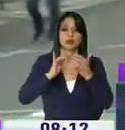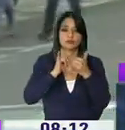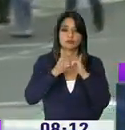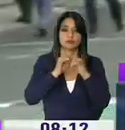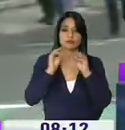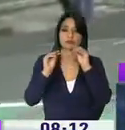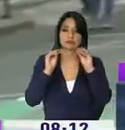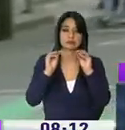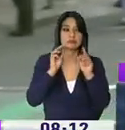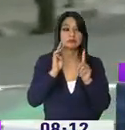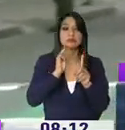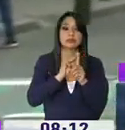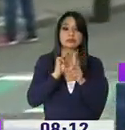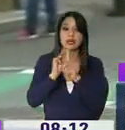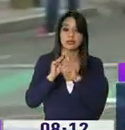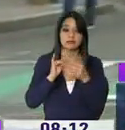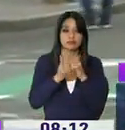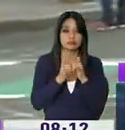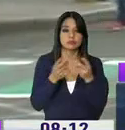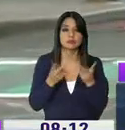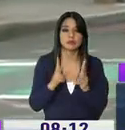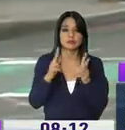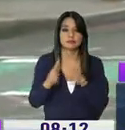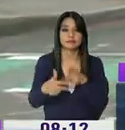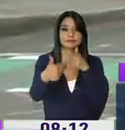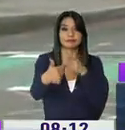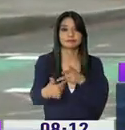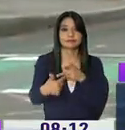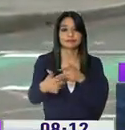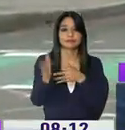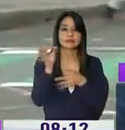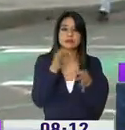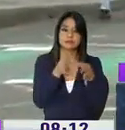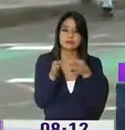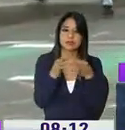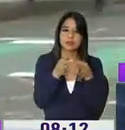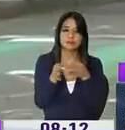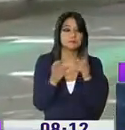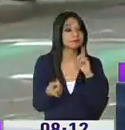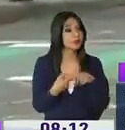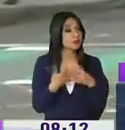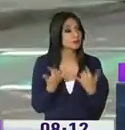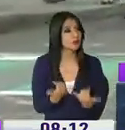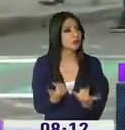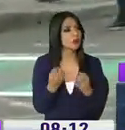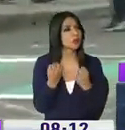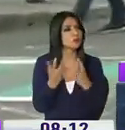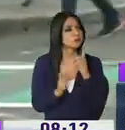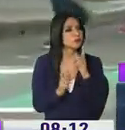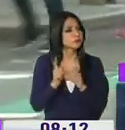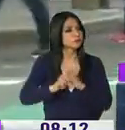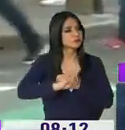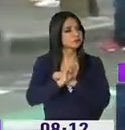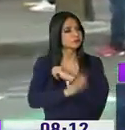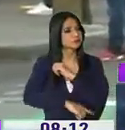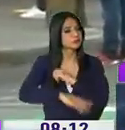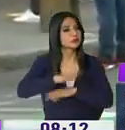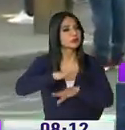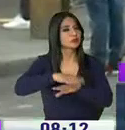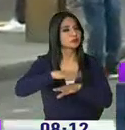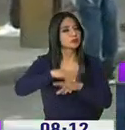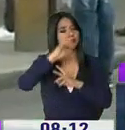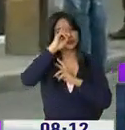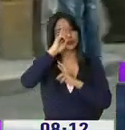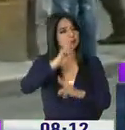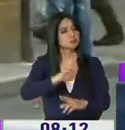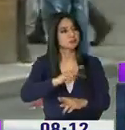a las personas y también las videoconferencias. Hasta el momento tenemos cifras de cuáles han sido las personas sancionadas por